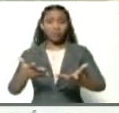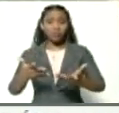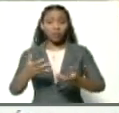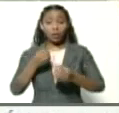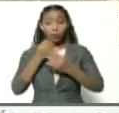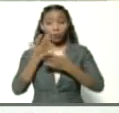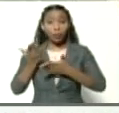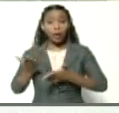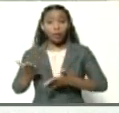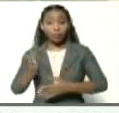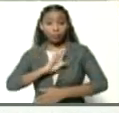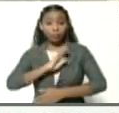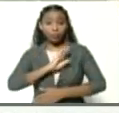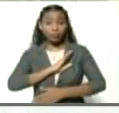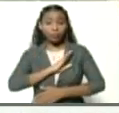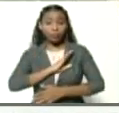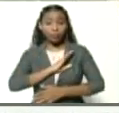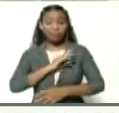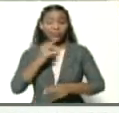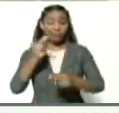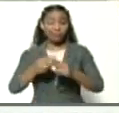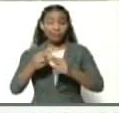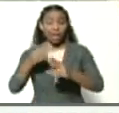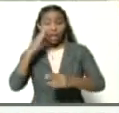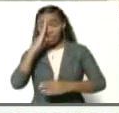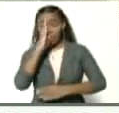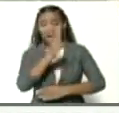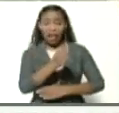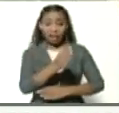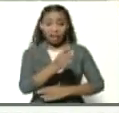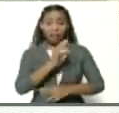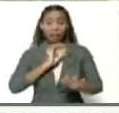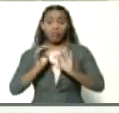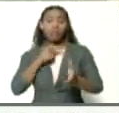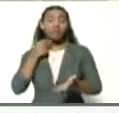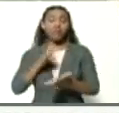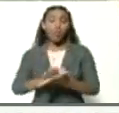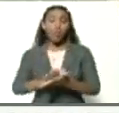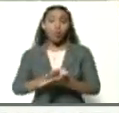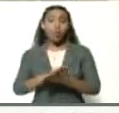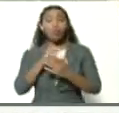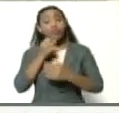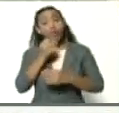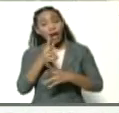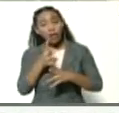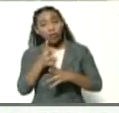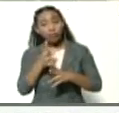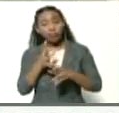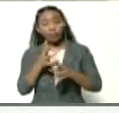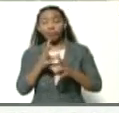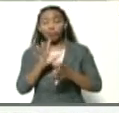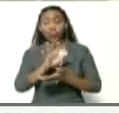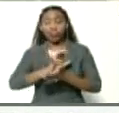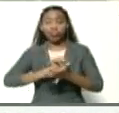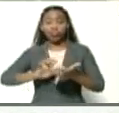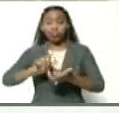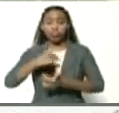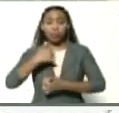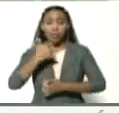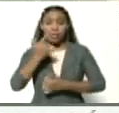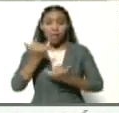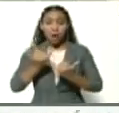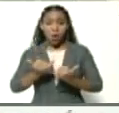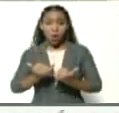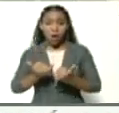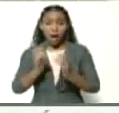tenido incidencia directa en contagios, en fallecimientos. Bueno, ha recrudecido. Podemos decir ahora, en